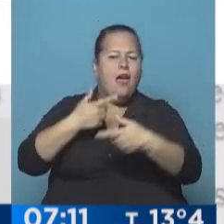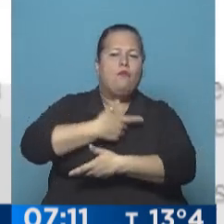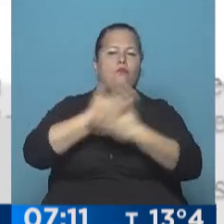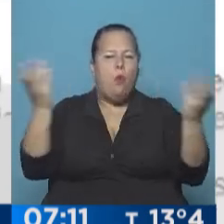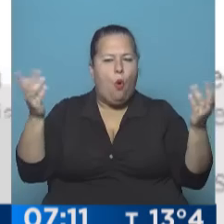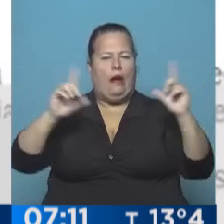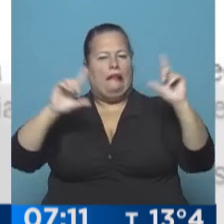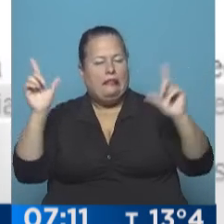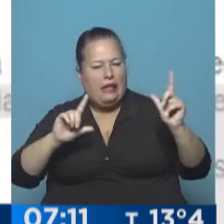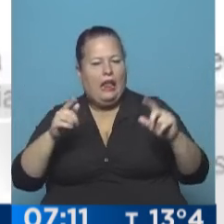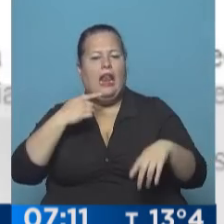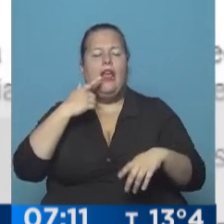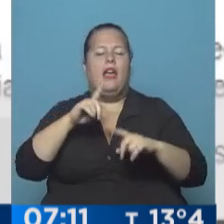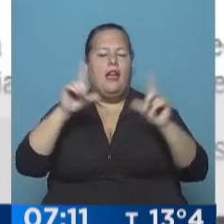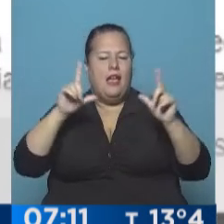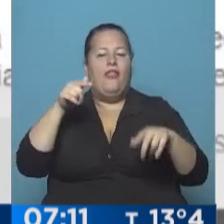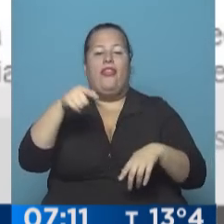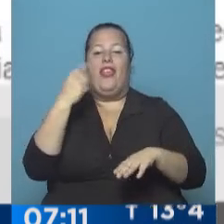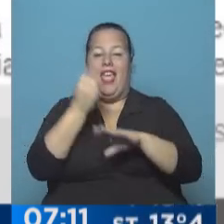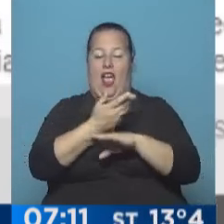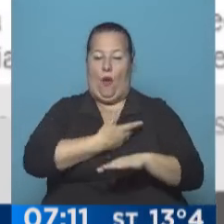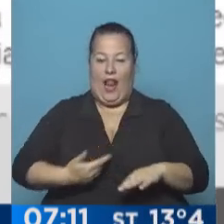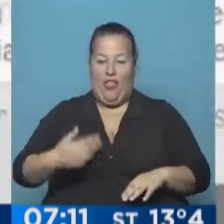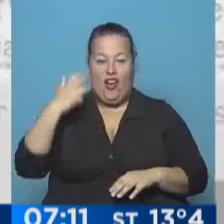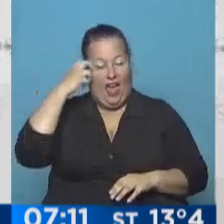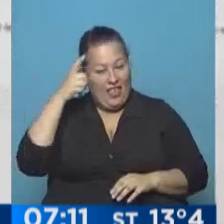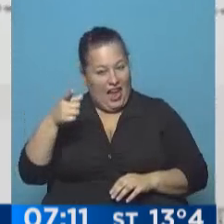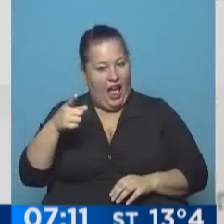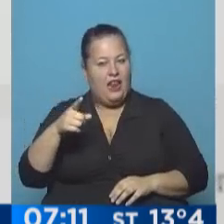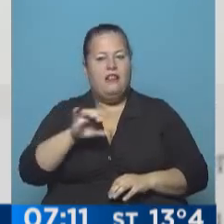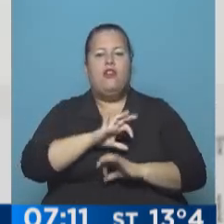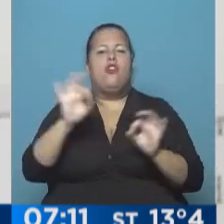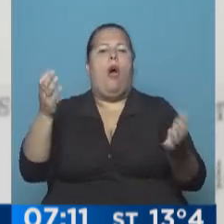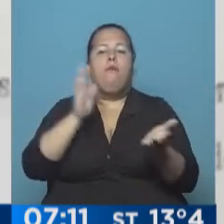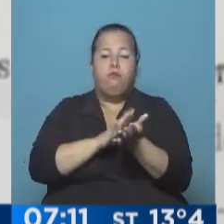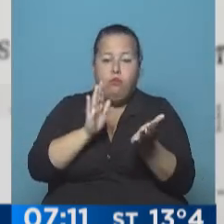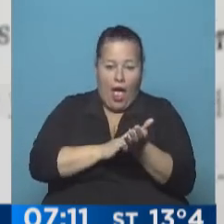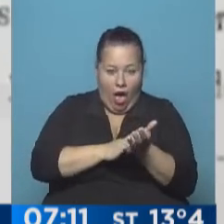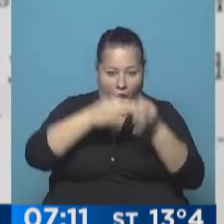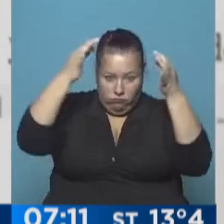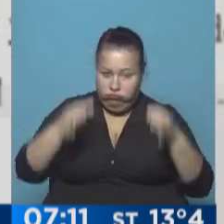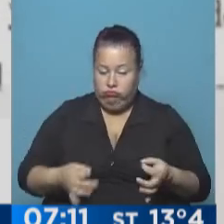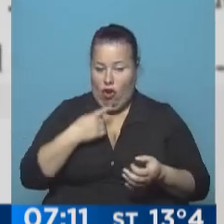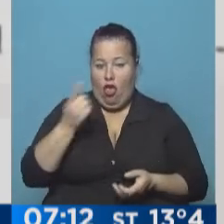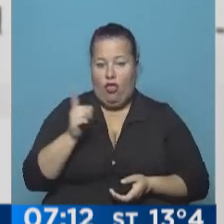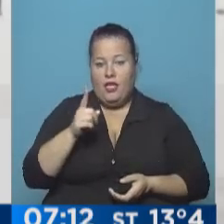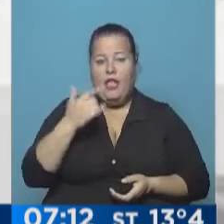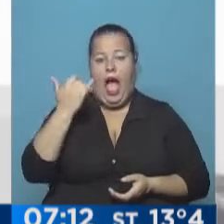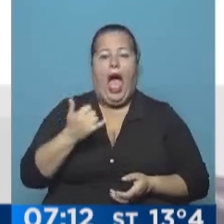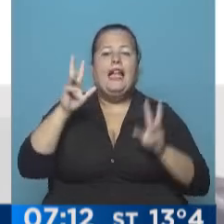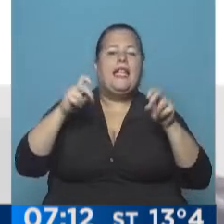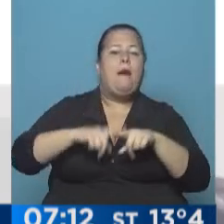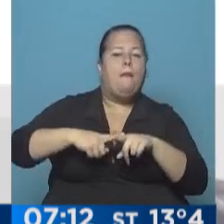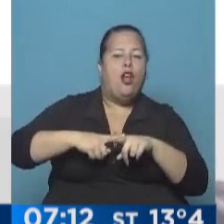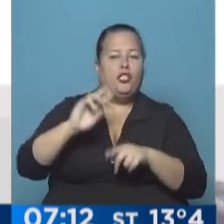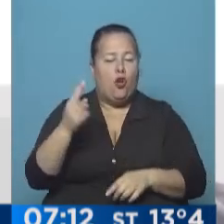públicas mediáticas del candidato a gobernador radical, nadie aportó pruebas que indiquen que hay motivos políticos